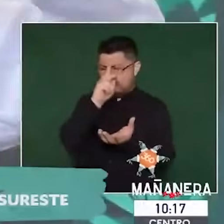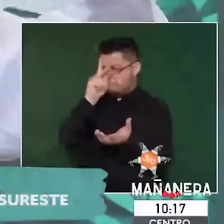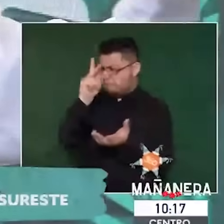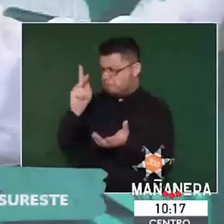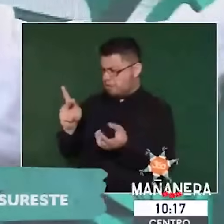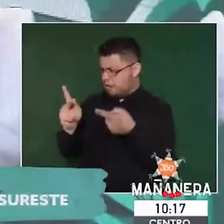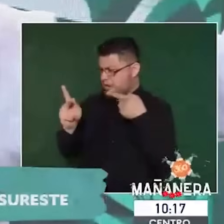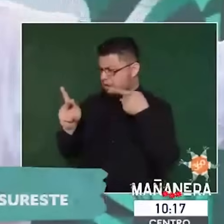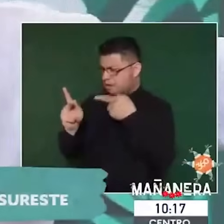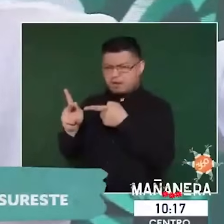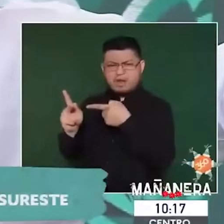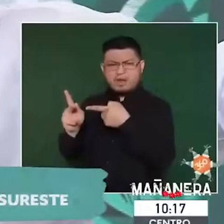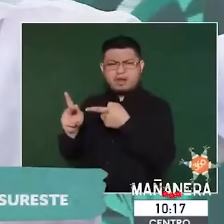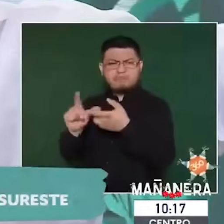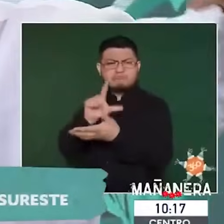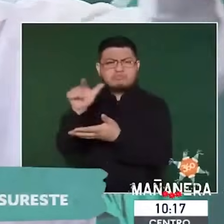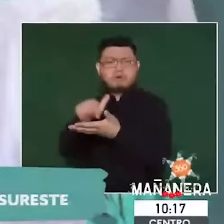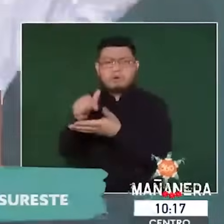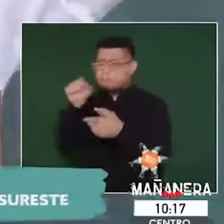como